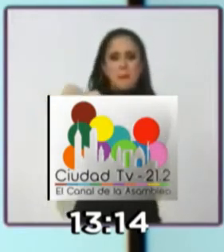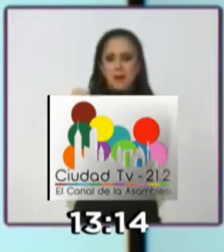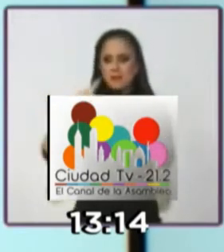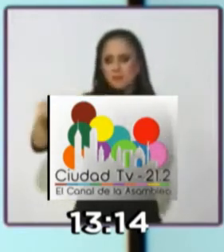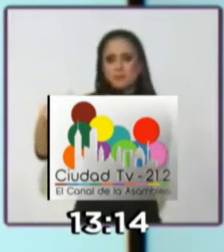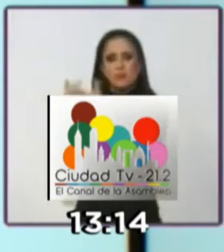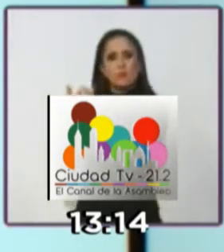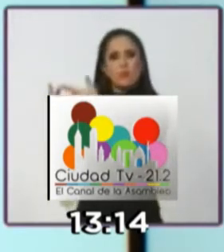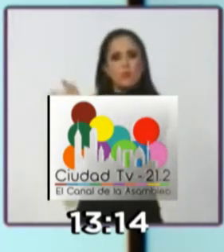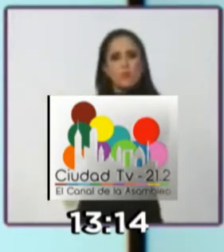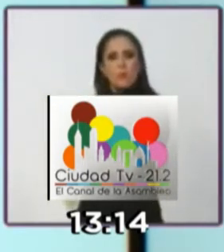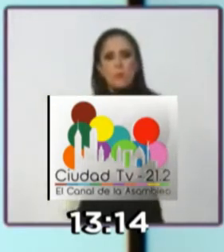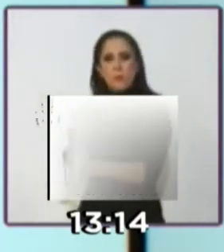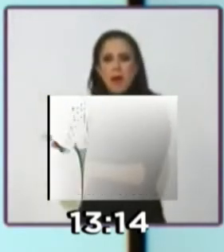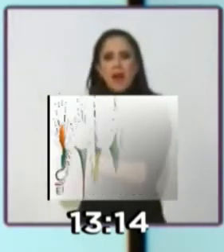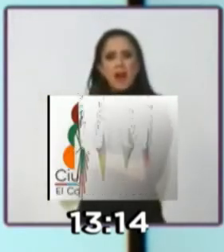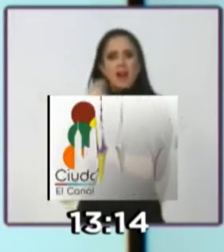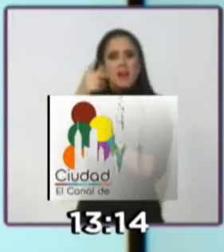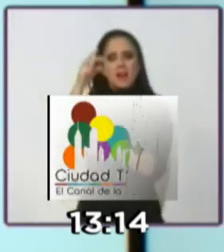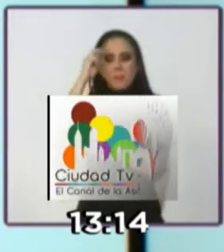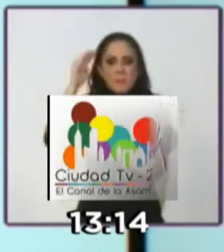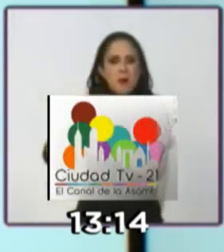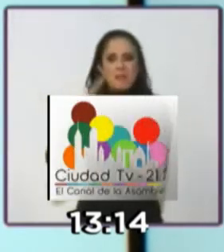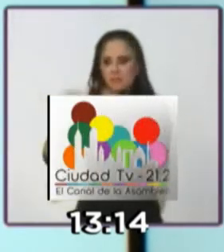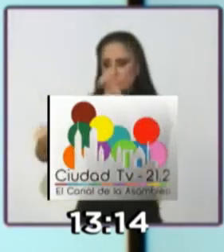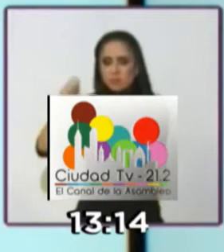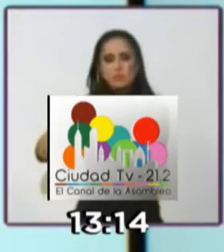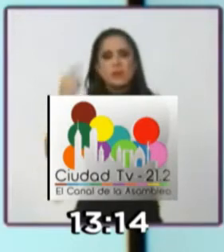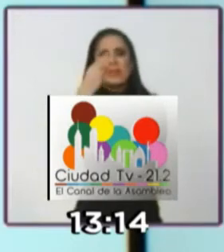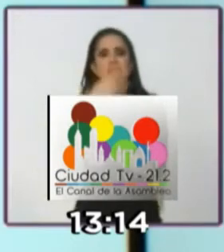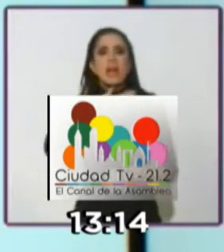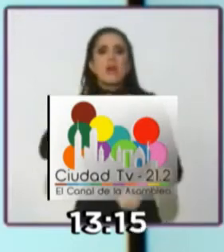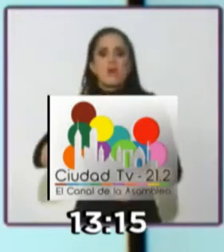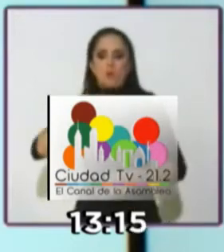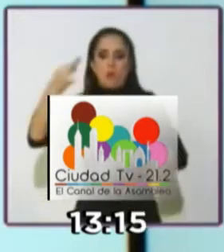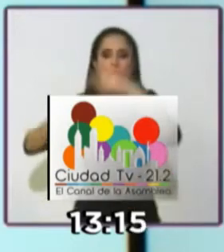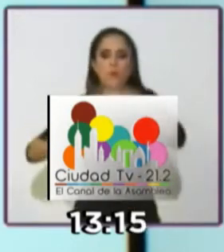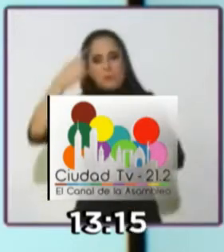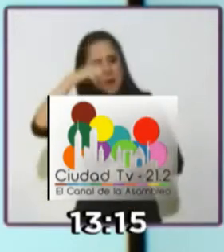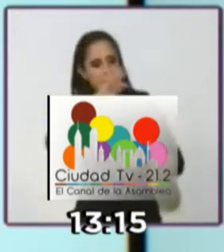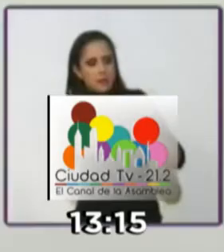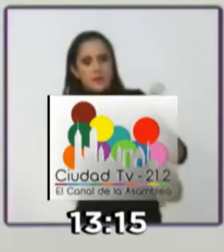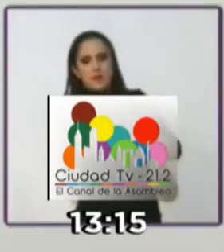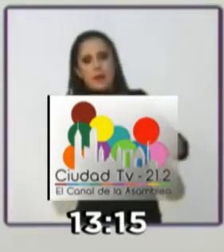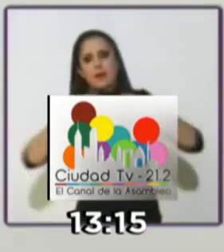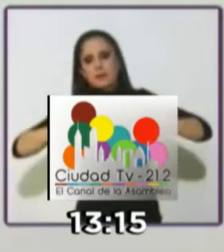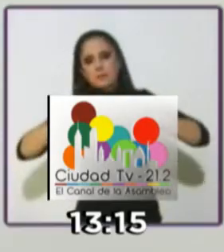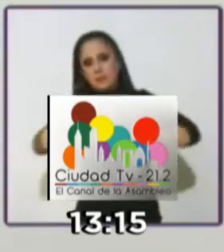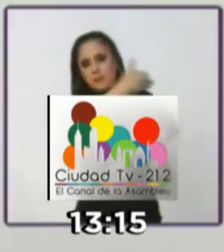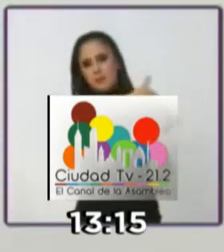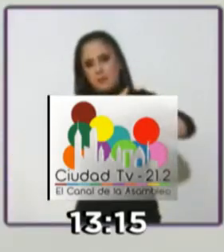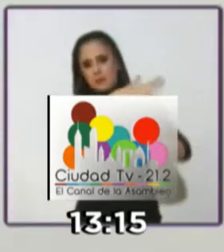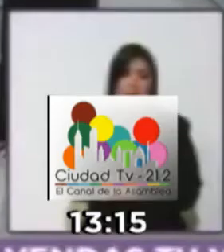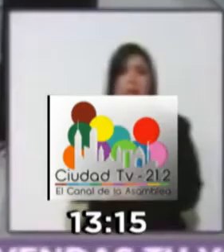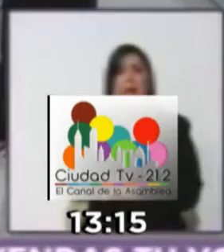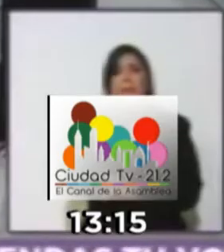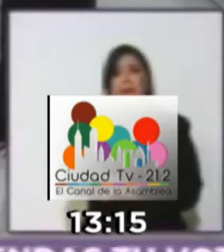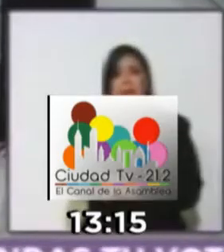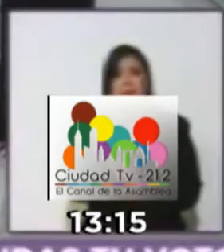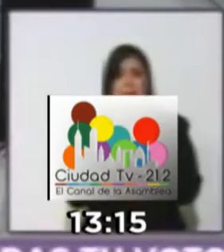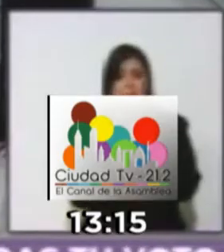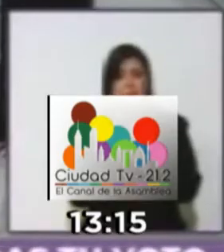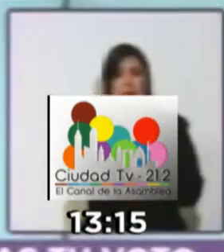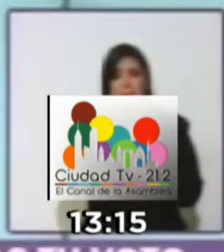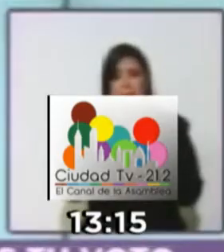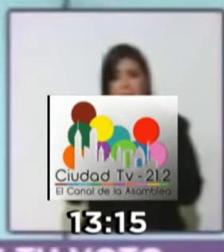a cero su violencia y urge hacer justicia a las familias. Durante el debate, también se fijaron posturas a favor